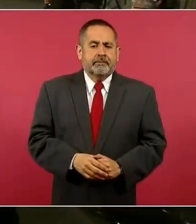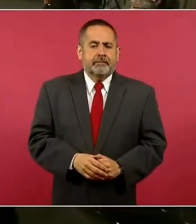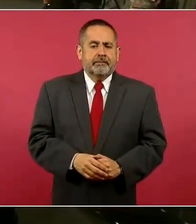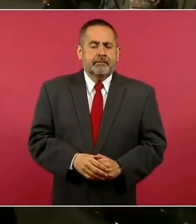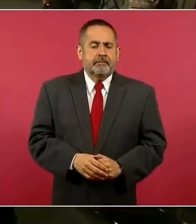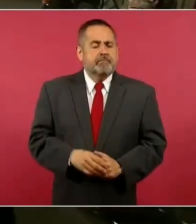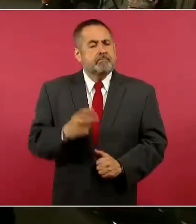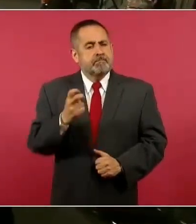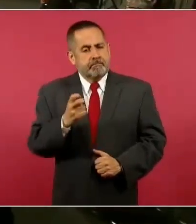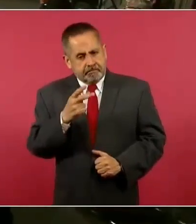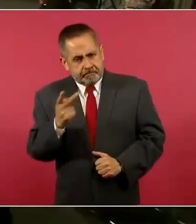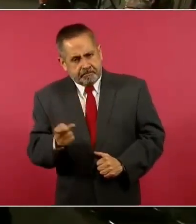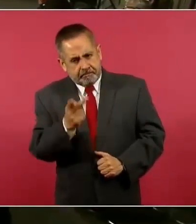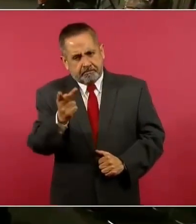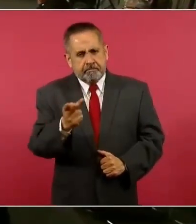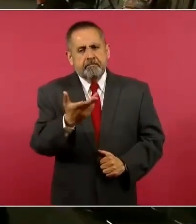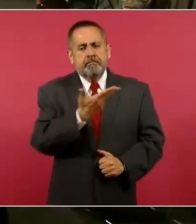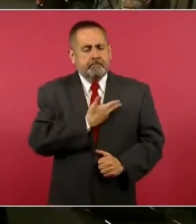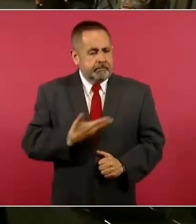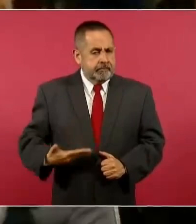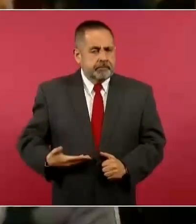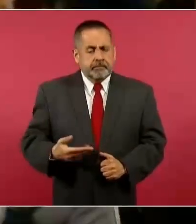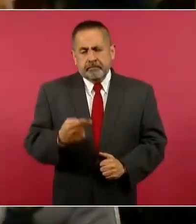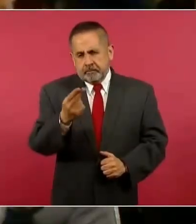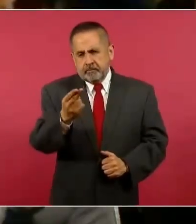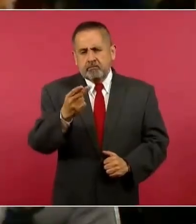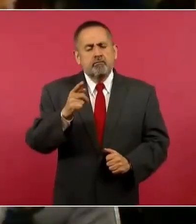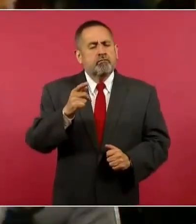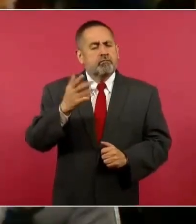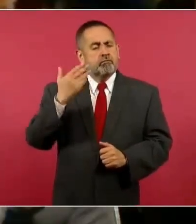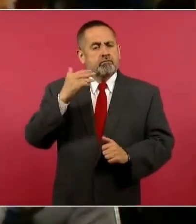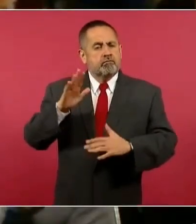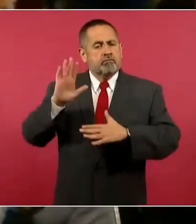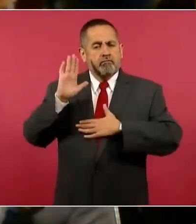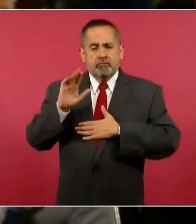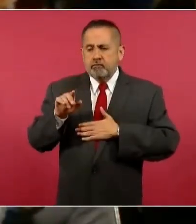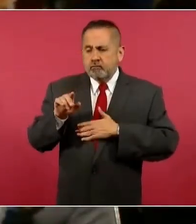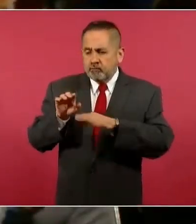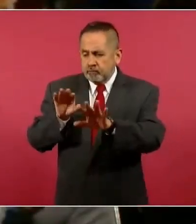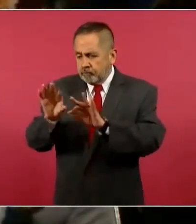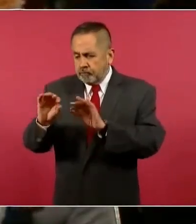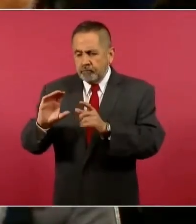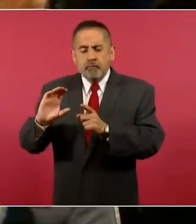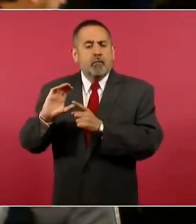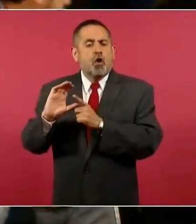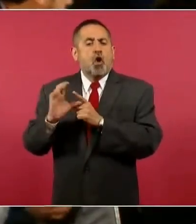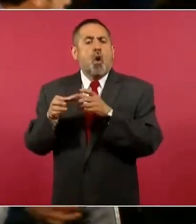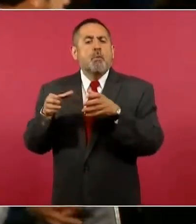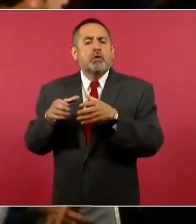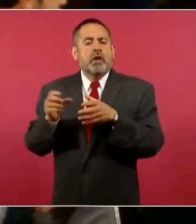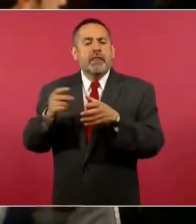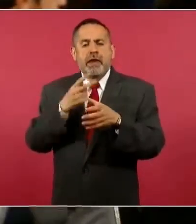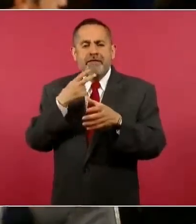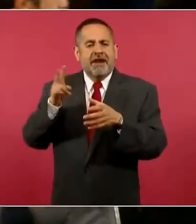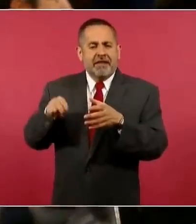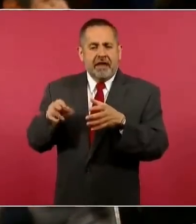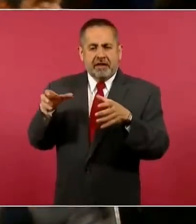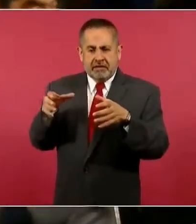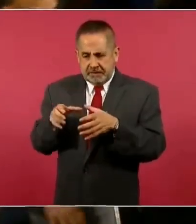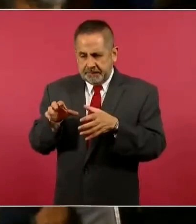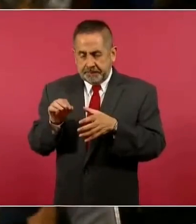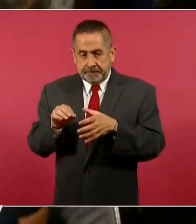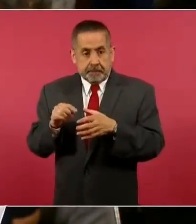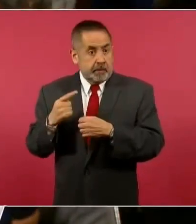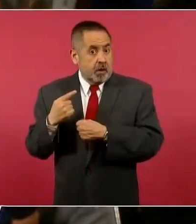Por ello le pregunto, presidente, usted prometió una comisión de la verdad, ¿la podrá crear el